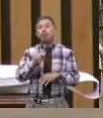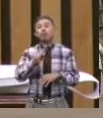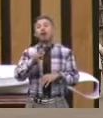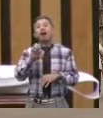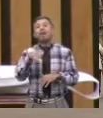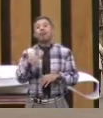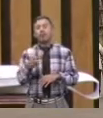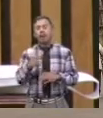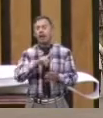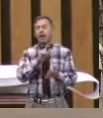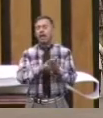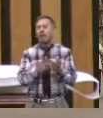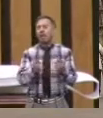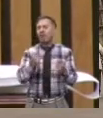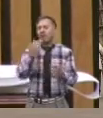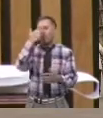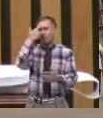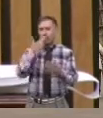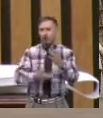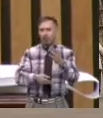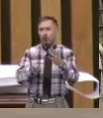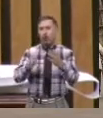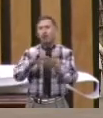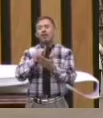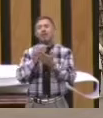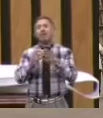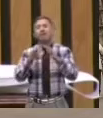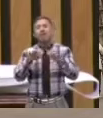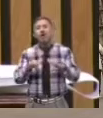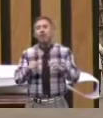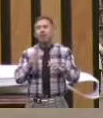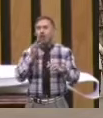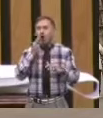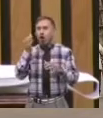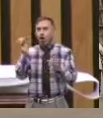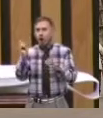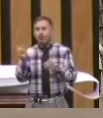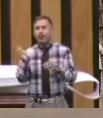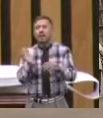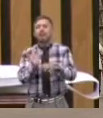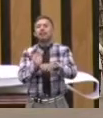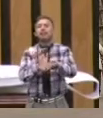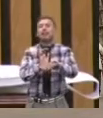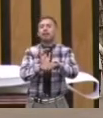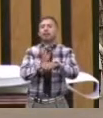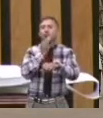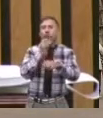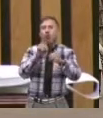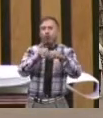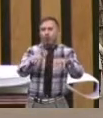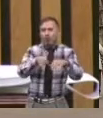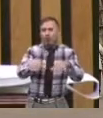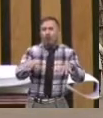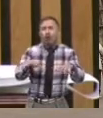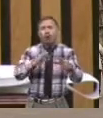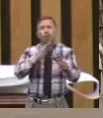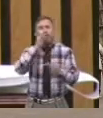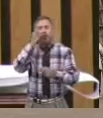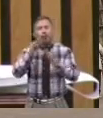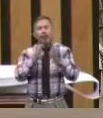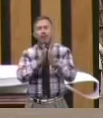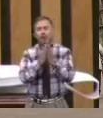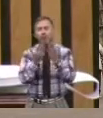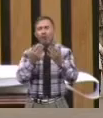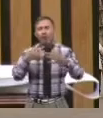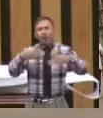ley con la difusión de informes legislativos, cine minutos, propaganda fija, utilitarios y